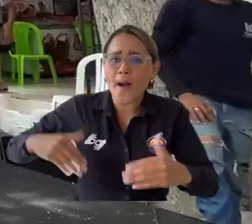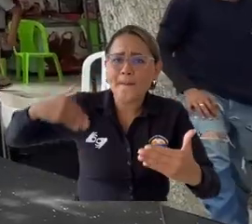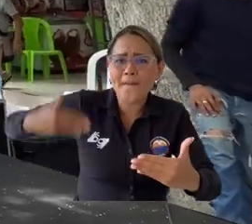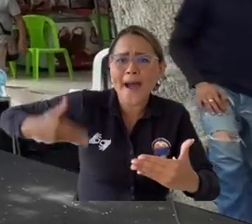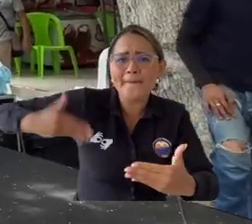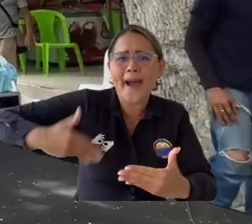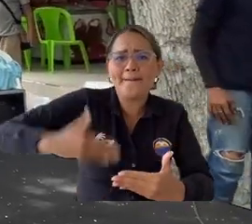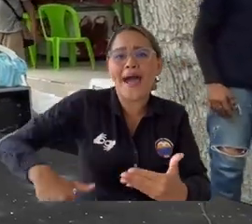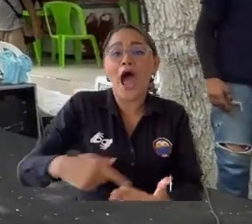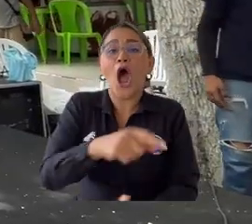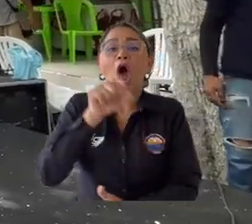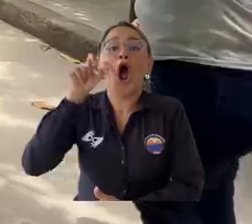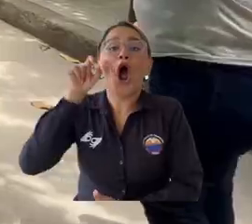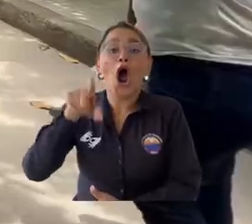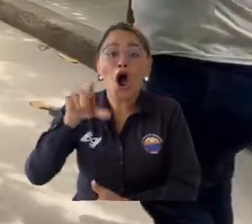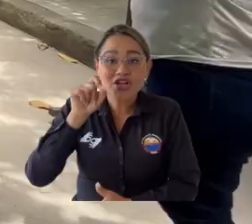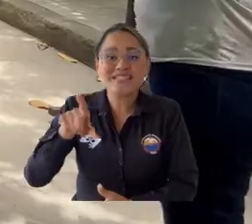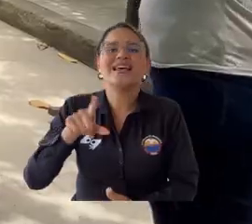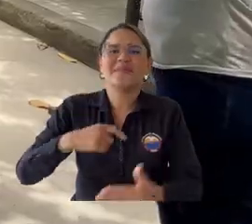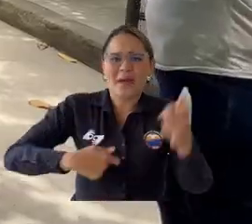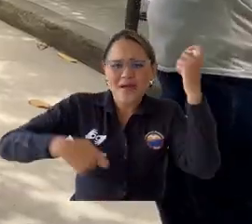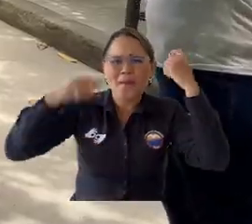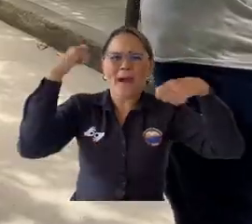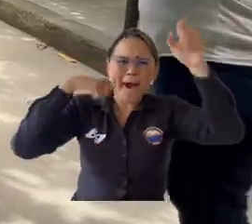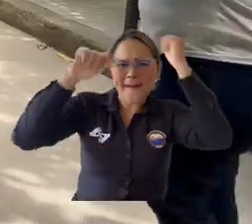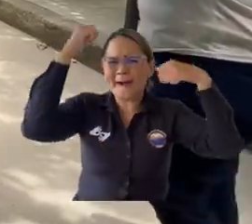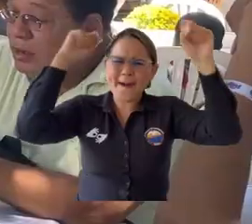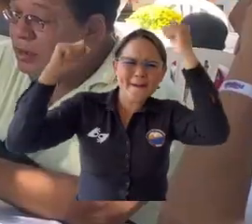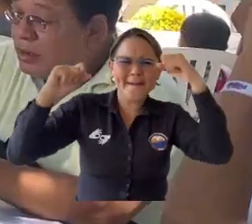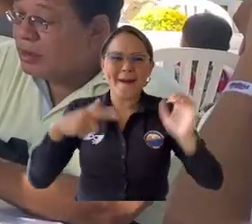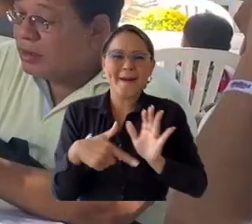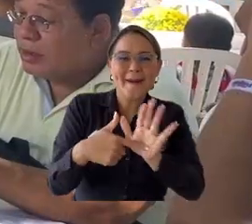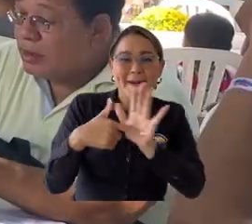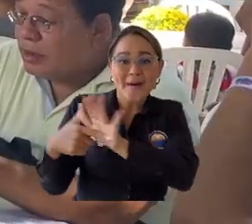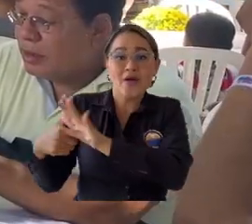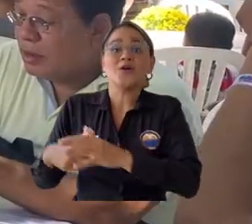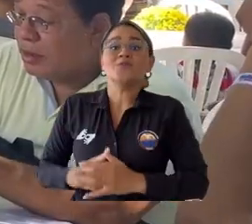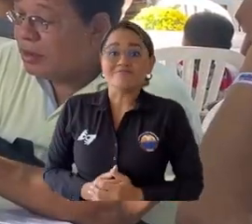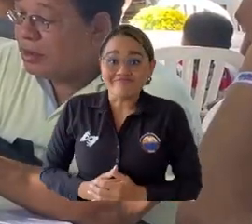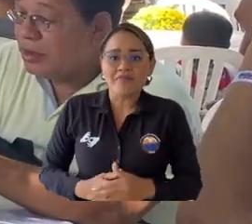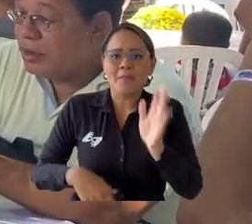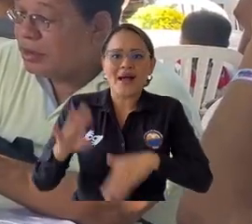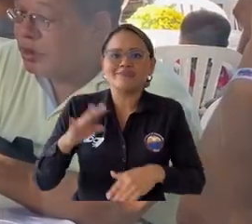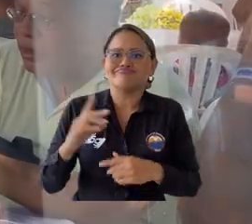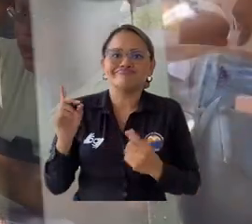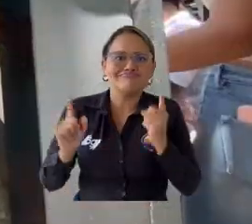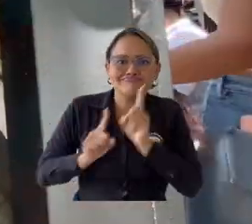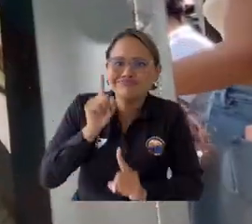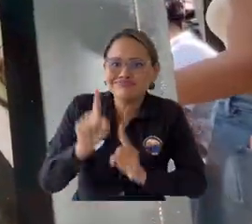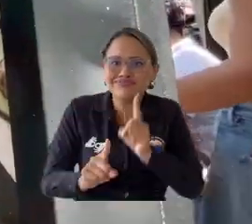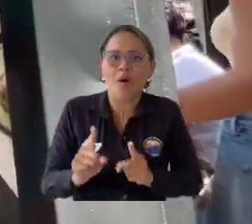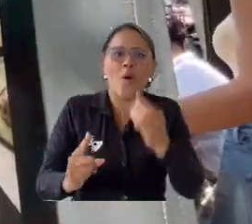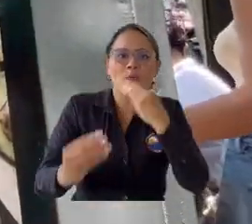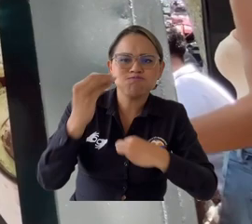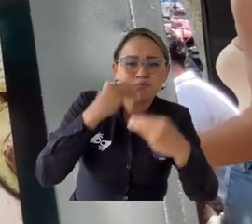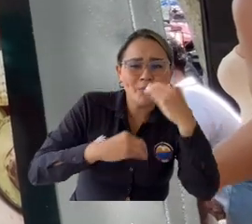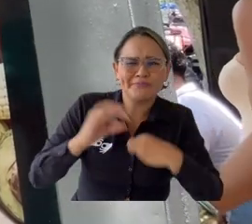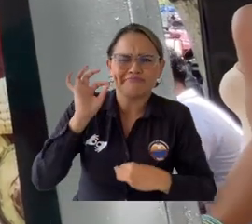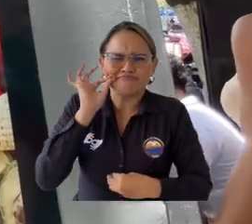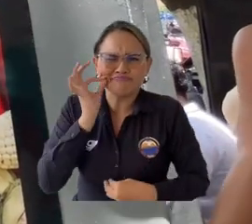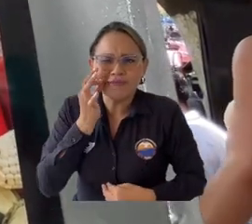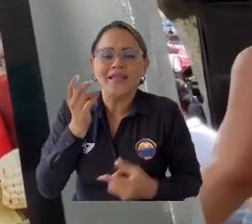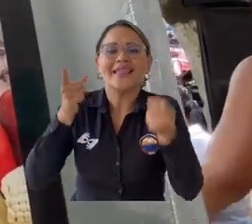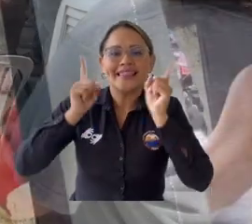11, en la que los asistentes disfrutaron de una variada agenda que incluyó no solo la degustación de este delicioso manjar, sino de